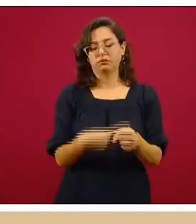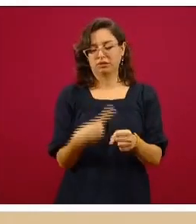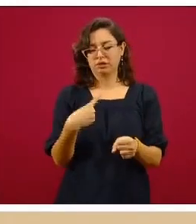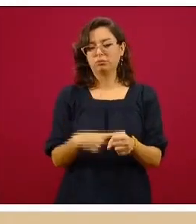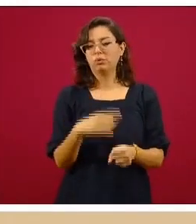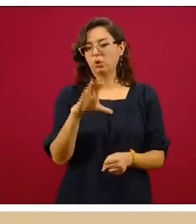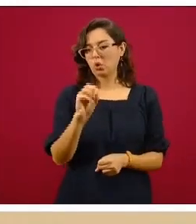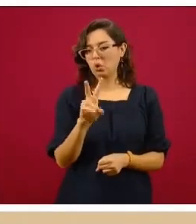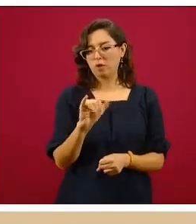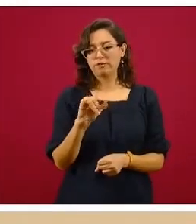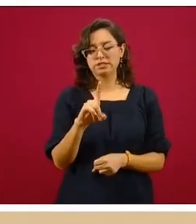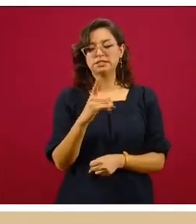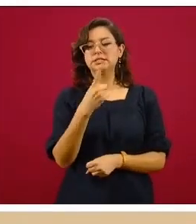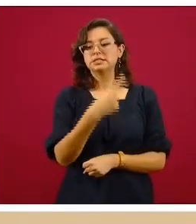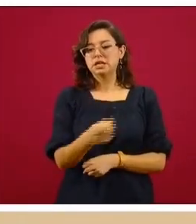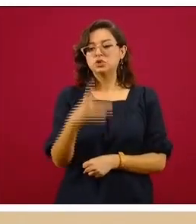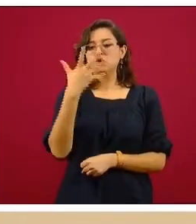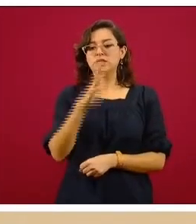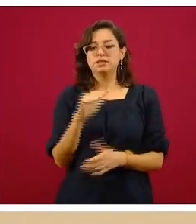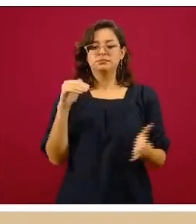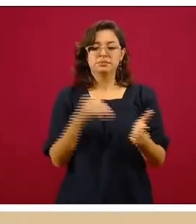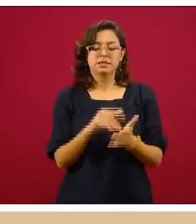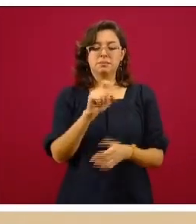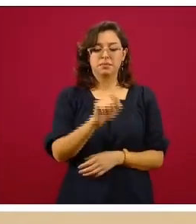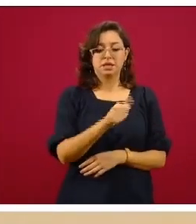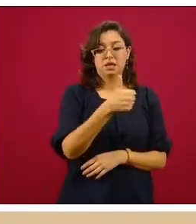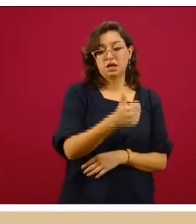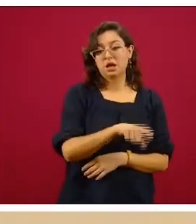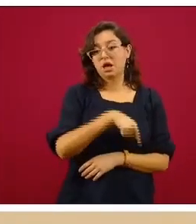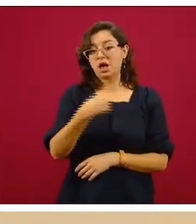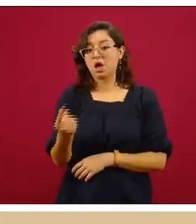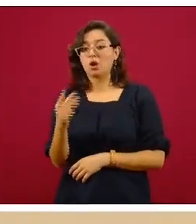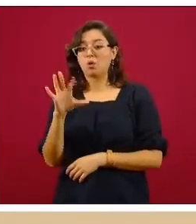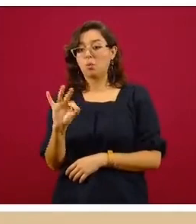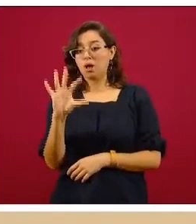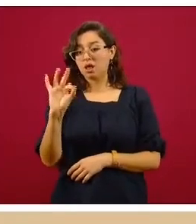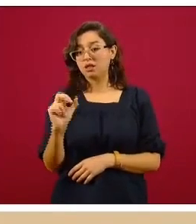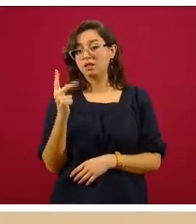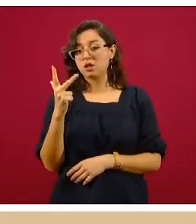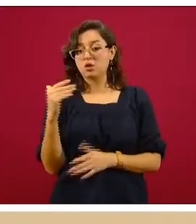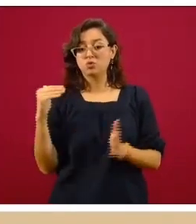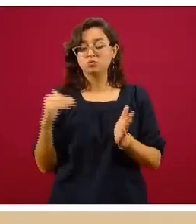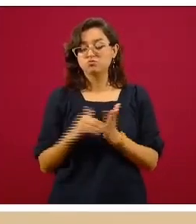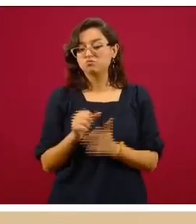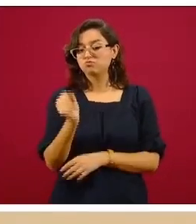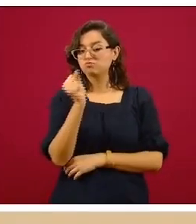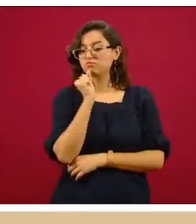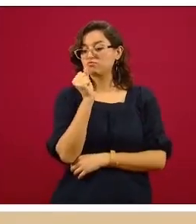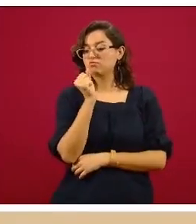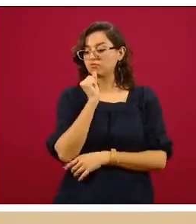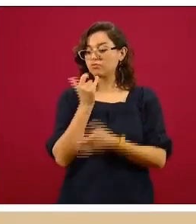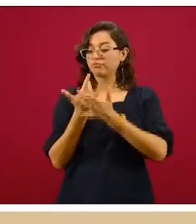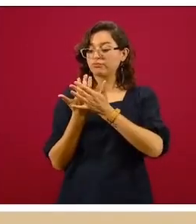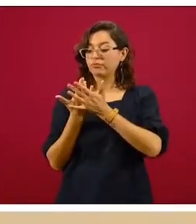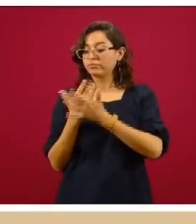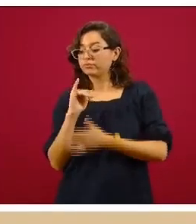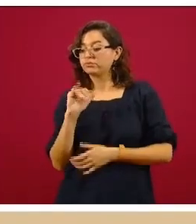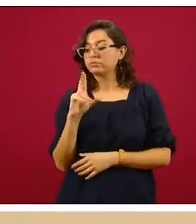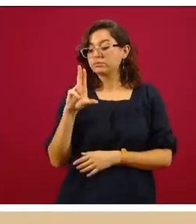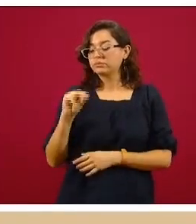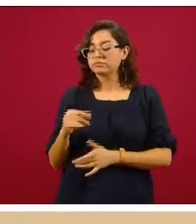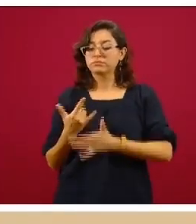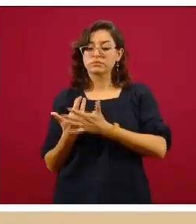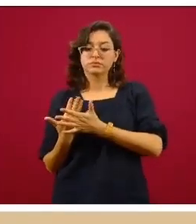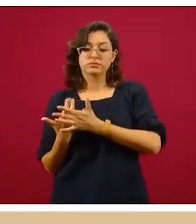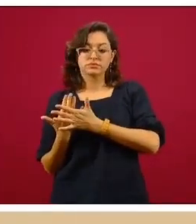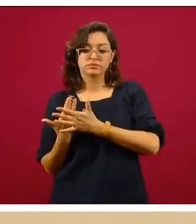estos 110.026, igual nuevamente en el color naranja claro aquellos que están todavía esperando un resultado de laboratorio